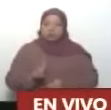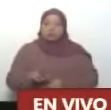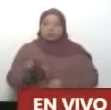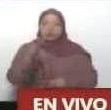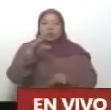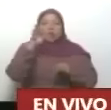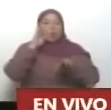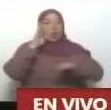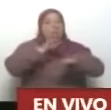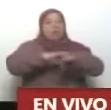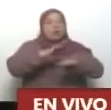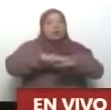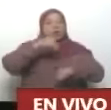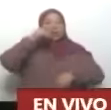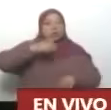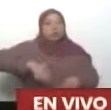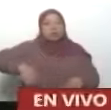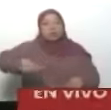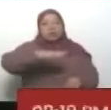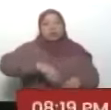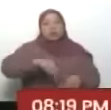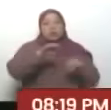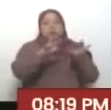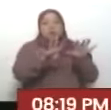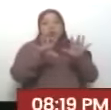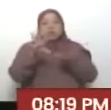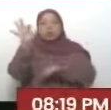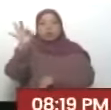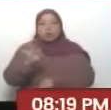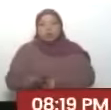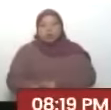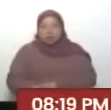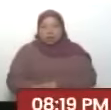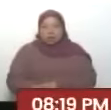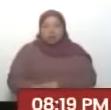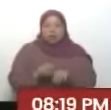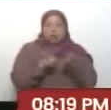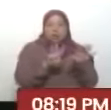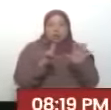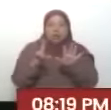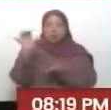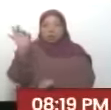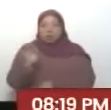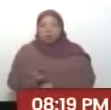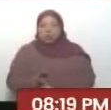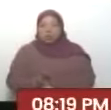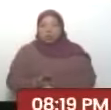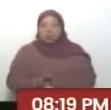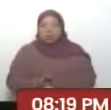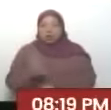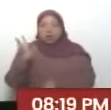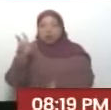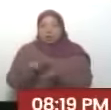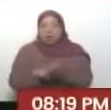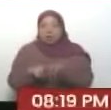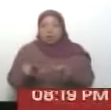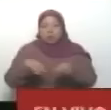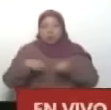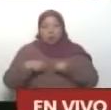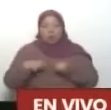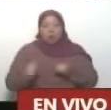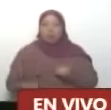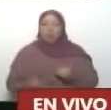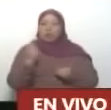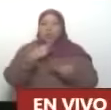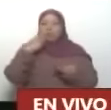consulta pública más del 95, 96% de la gente aprueba una opción, aprueba